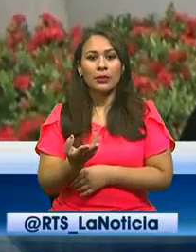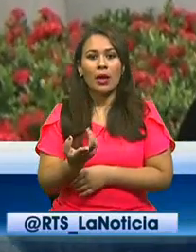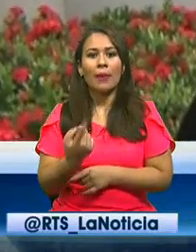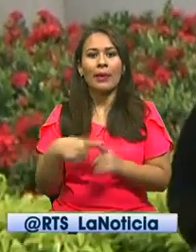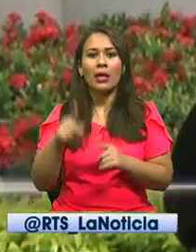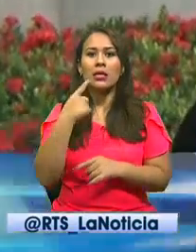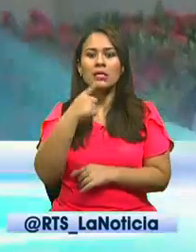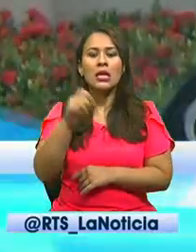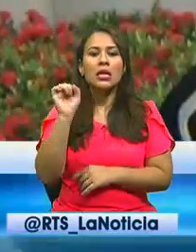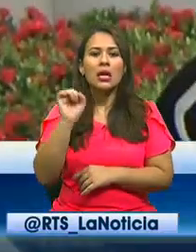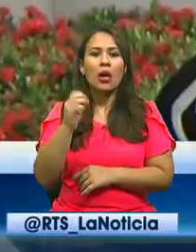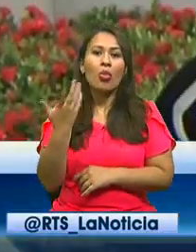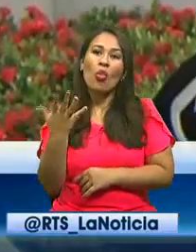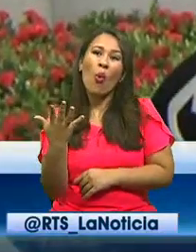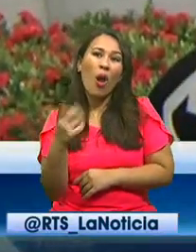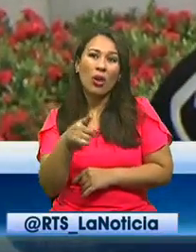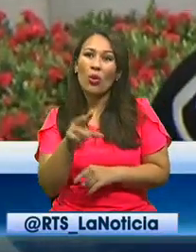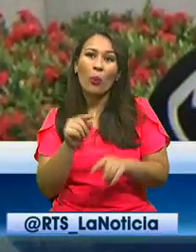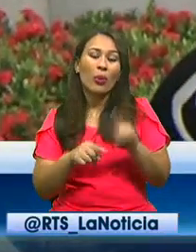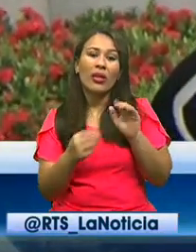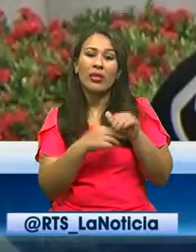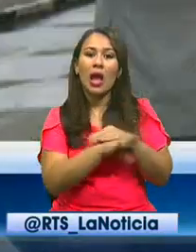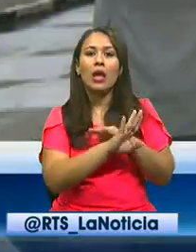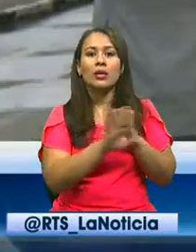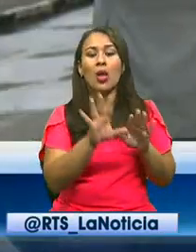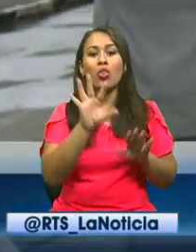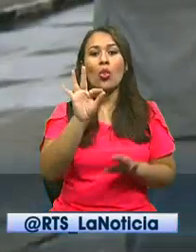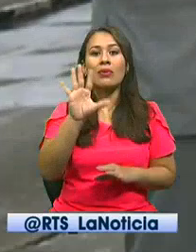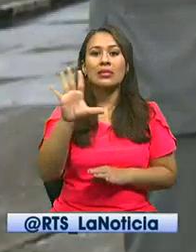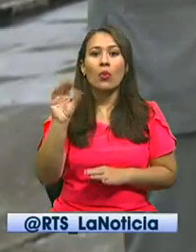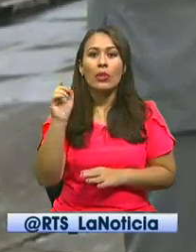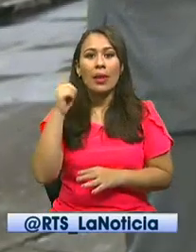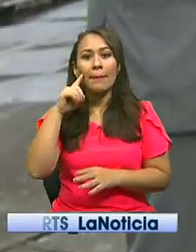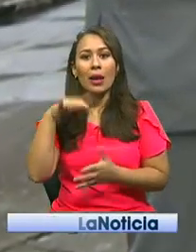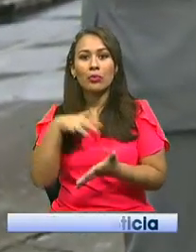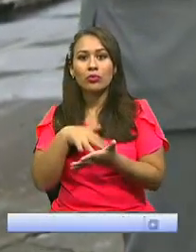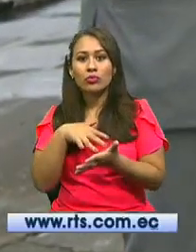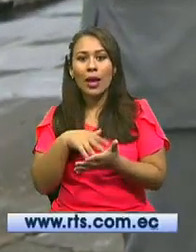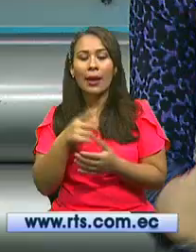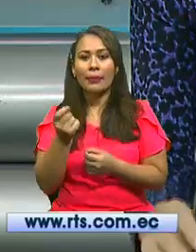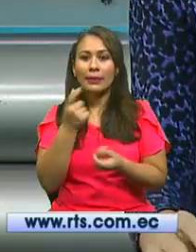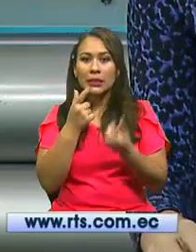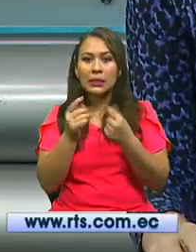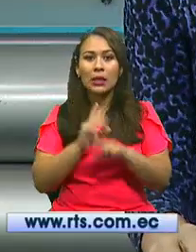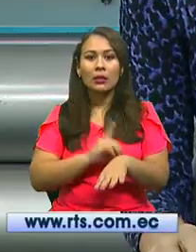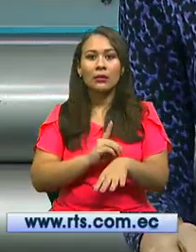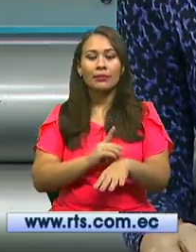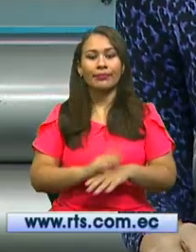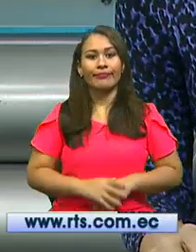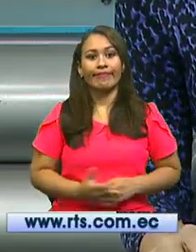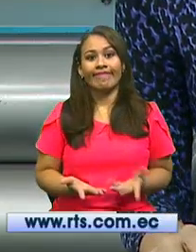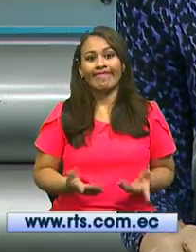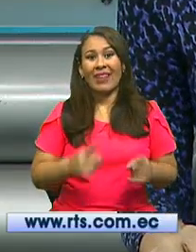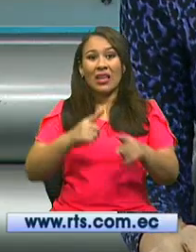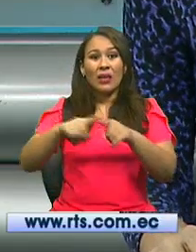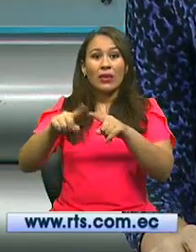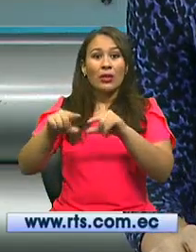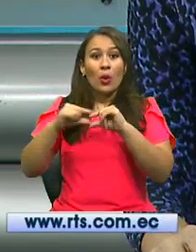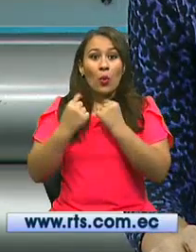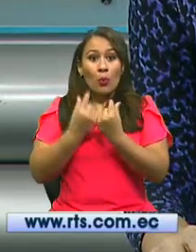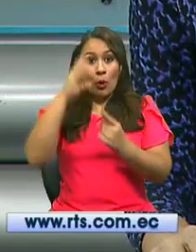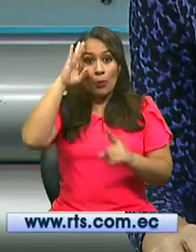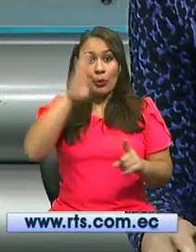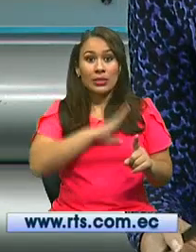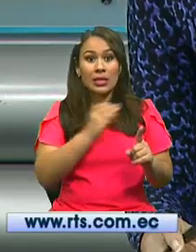que sí, que no hay cupo, que es desde 950 para medicina. Informó Jorge Escobar. Diferentes unidades